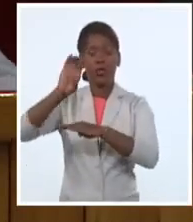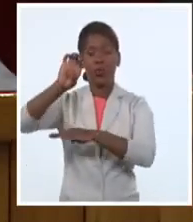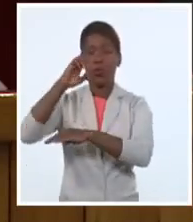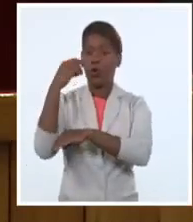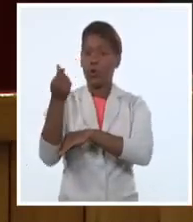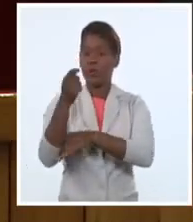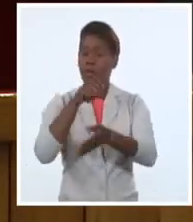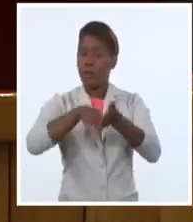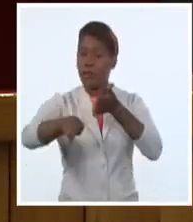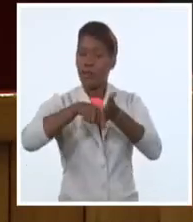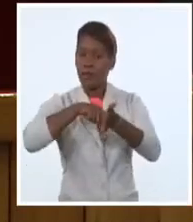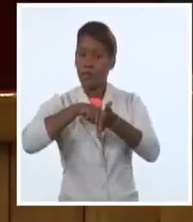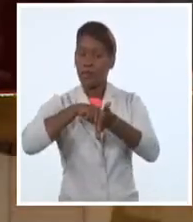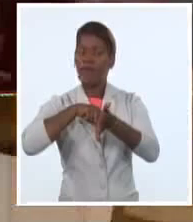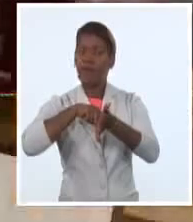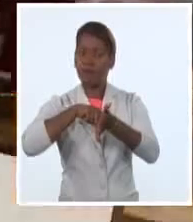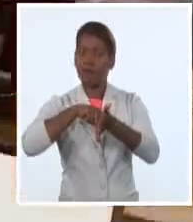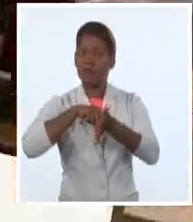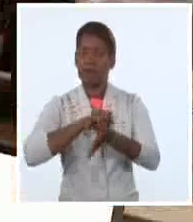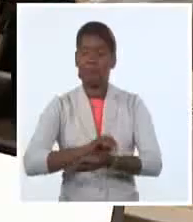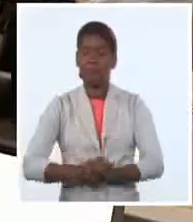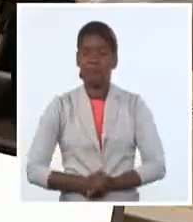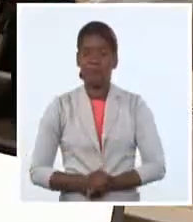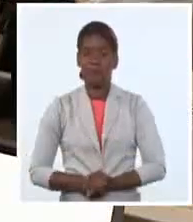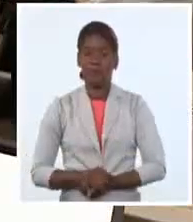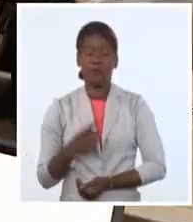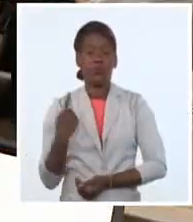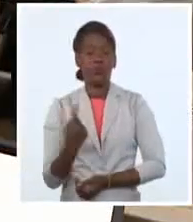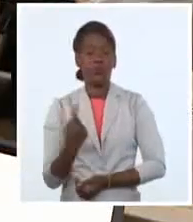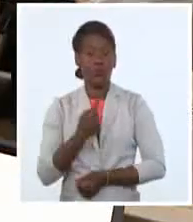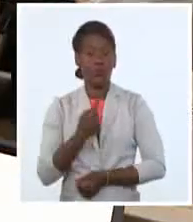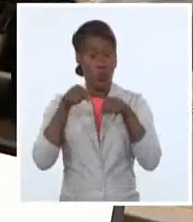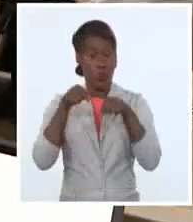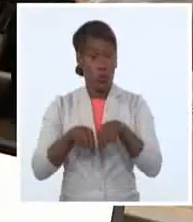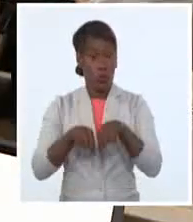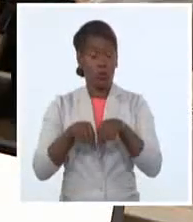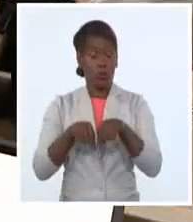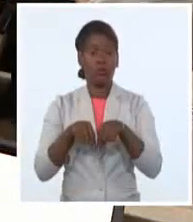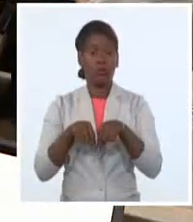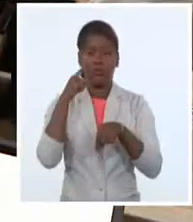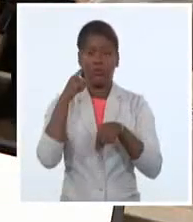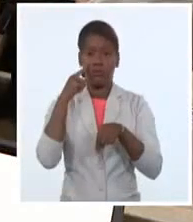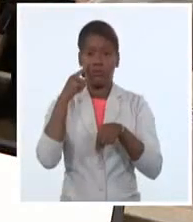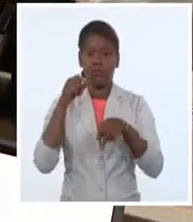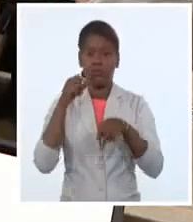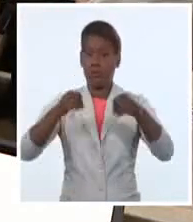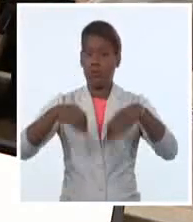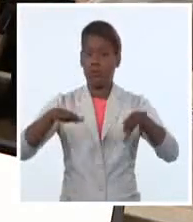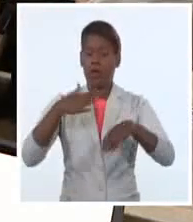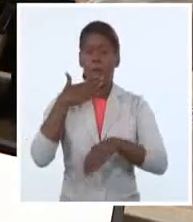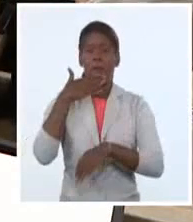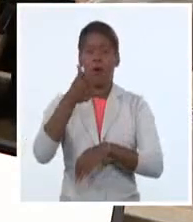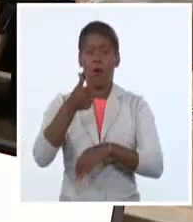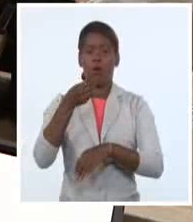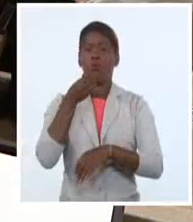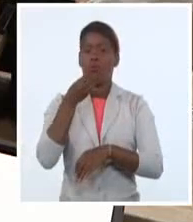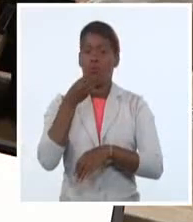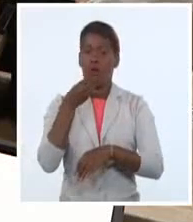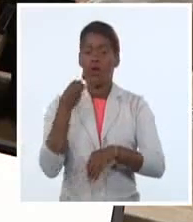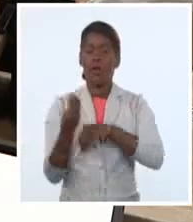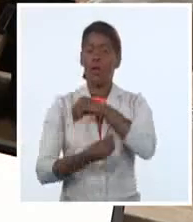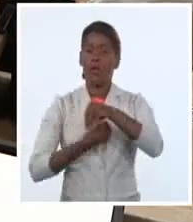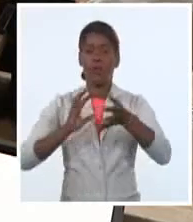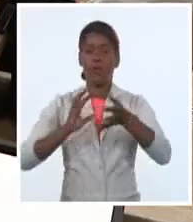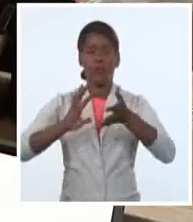y Planificación. Estamos hoy en mejores condiciones para perfeccionar la gestión de gobierno